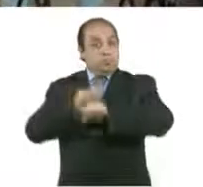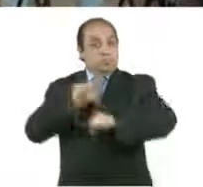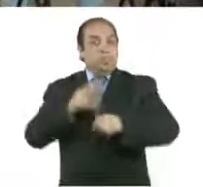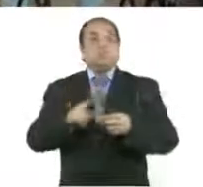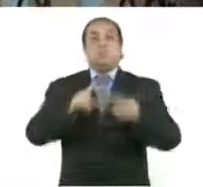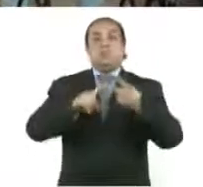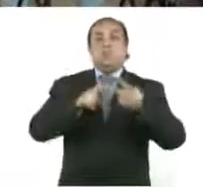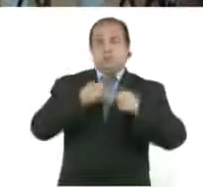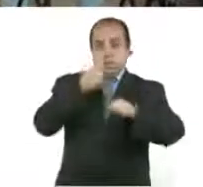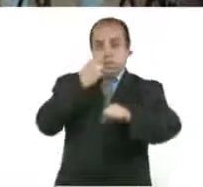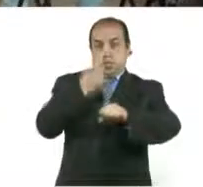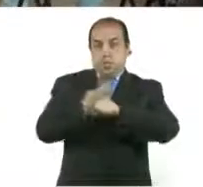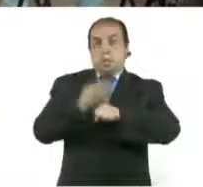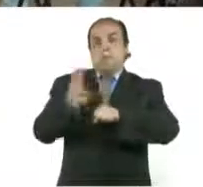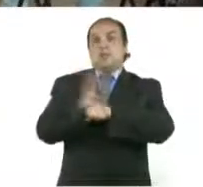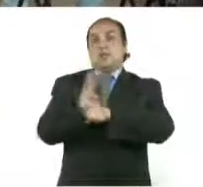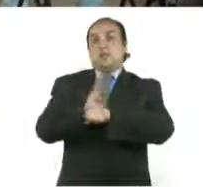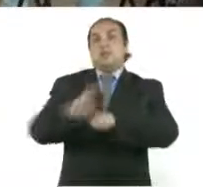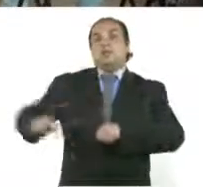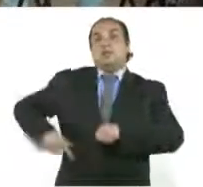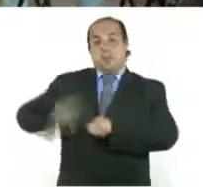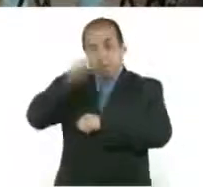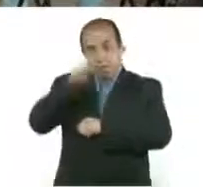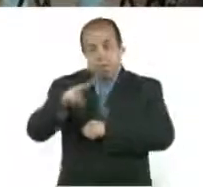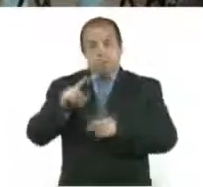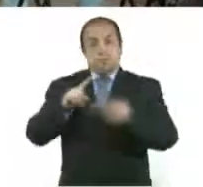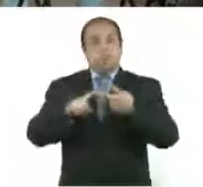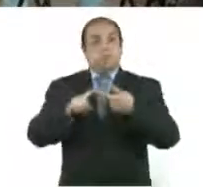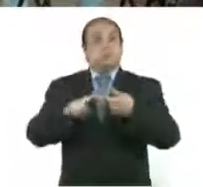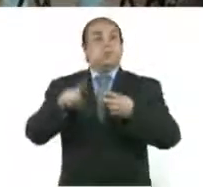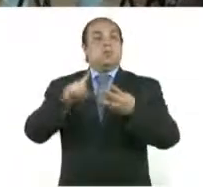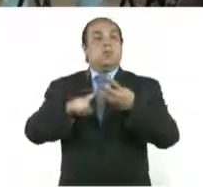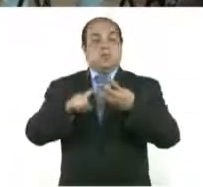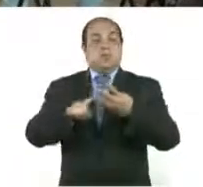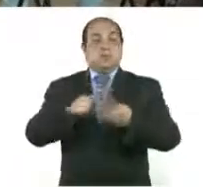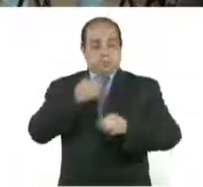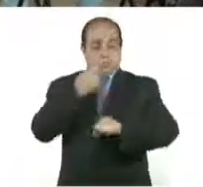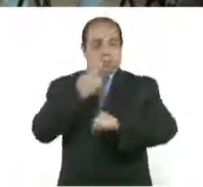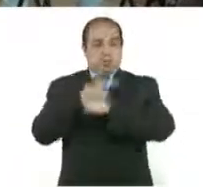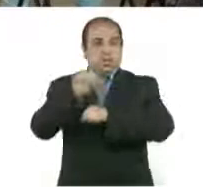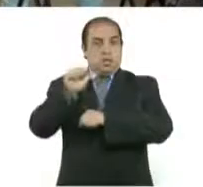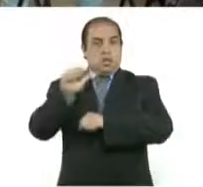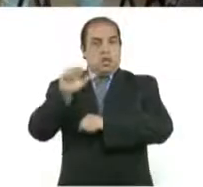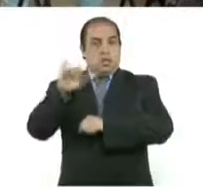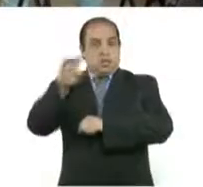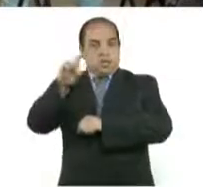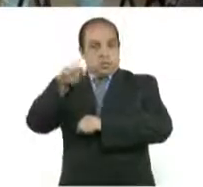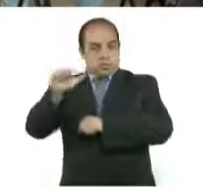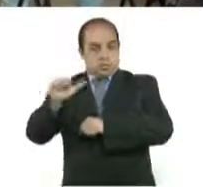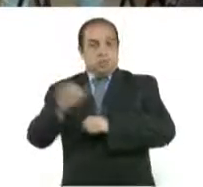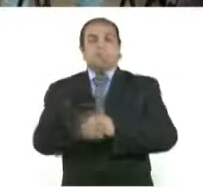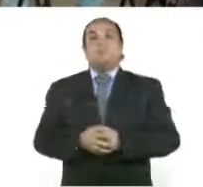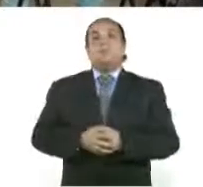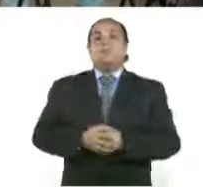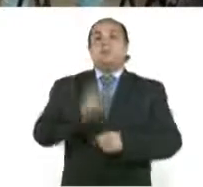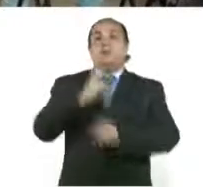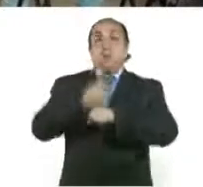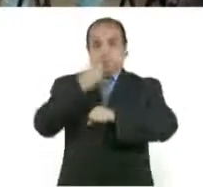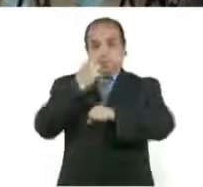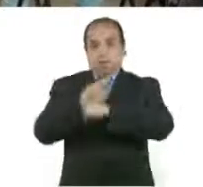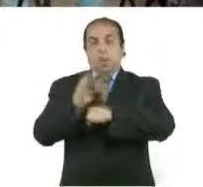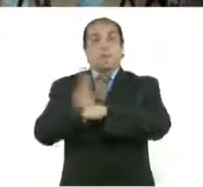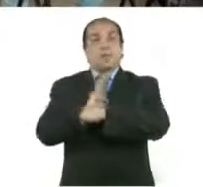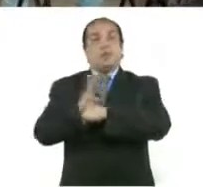secretaria de Bienestar del Gobierno de México, a la secretaria Ariadna Montiel, muchas gracias, a la subsecretaria del